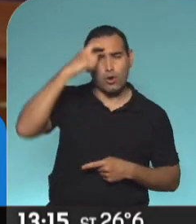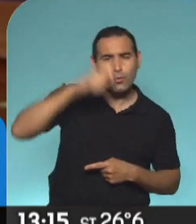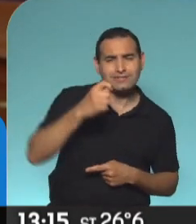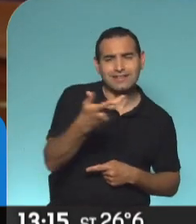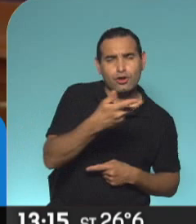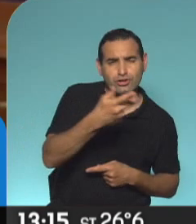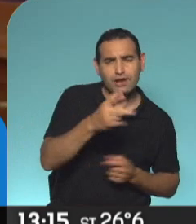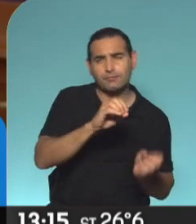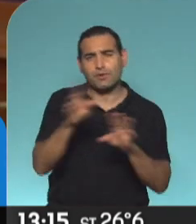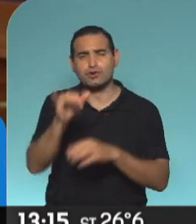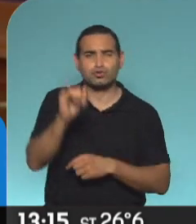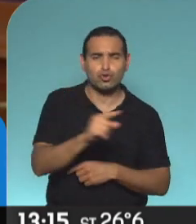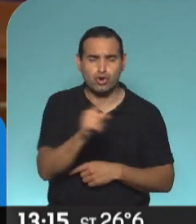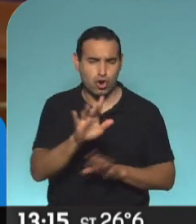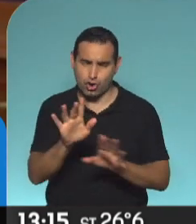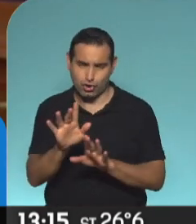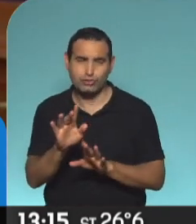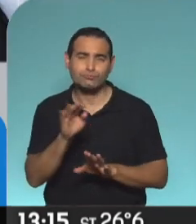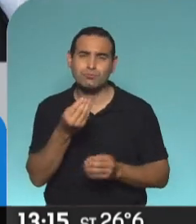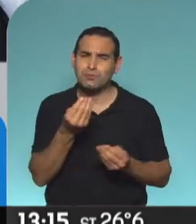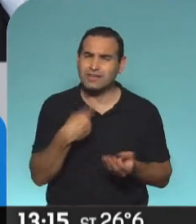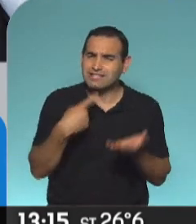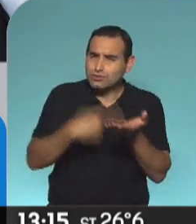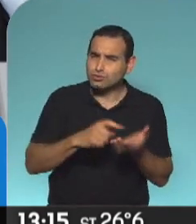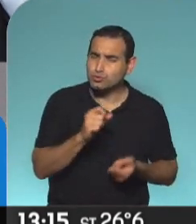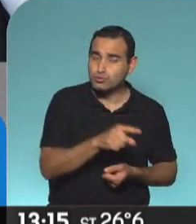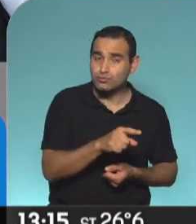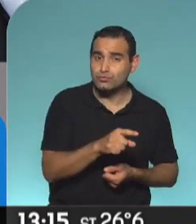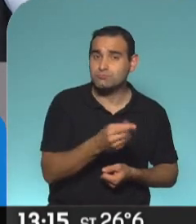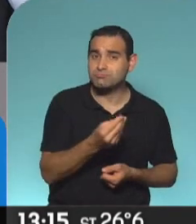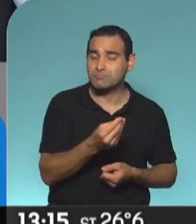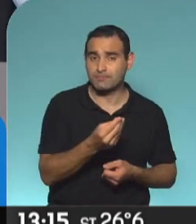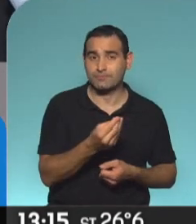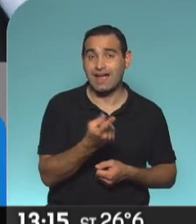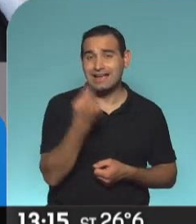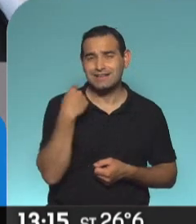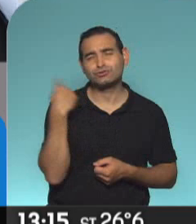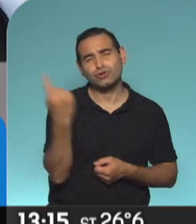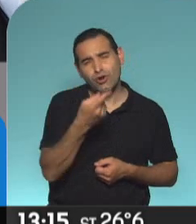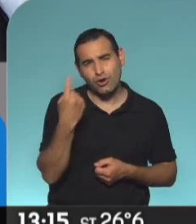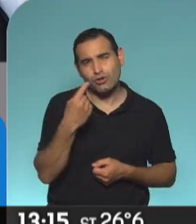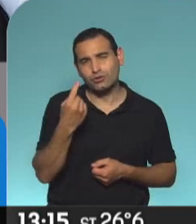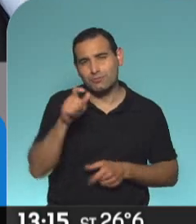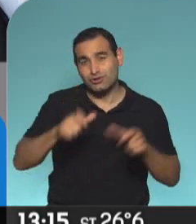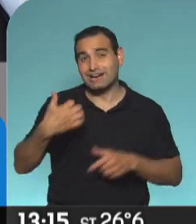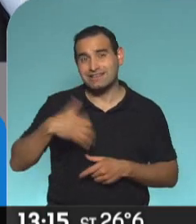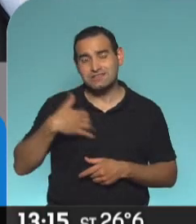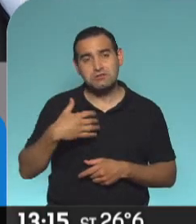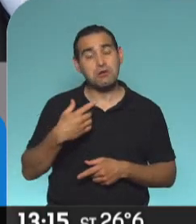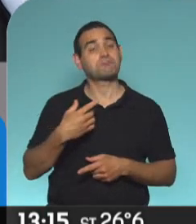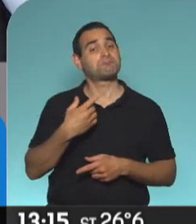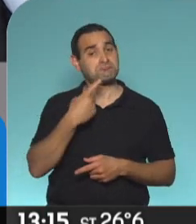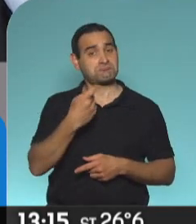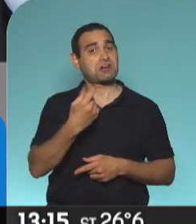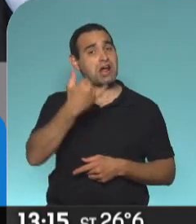tres jueces, Bruglia, Bertuzzi y Castelli, sino porque ayer todos conocimos, los argentinos, que tenemos una Corte